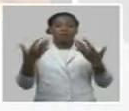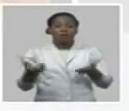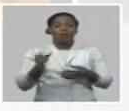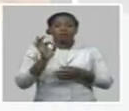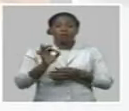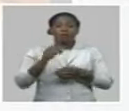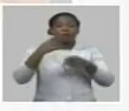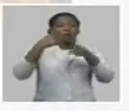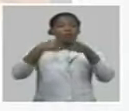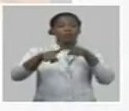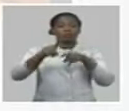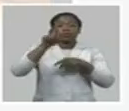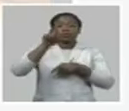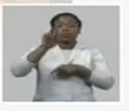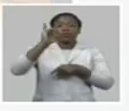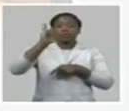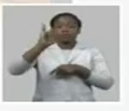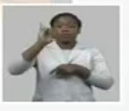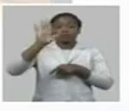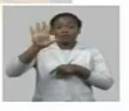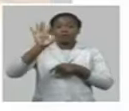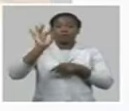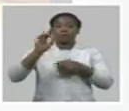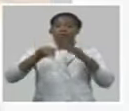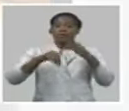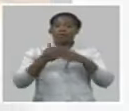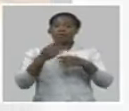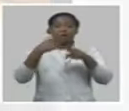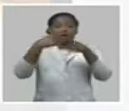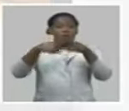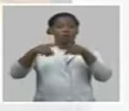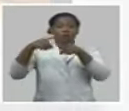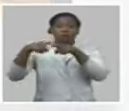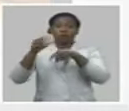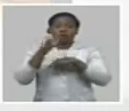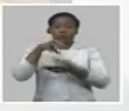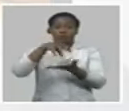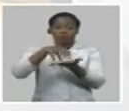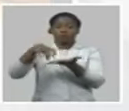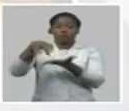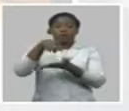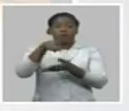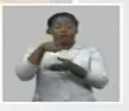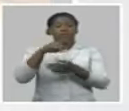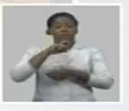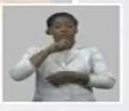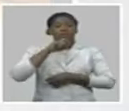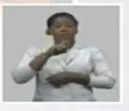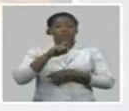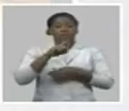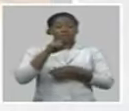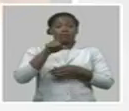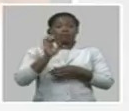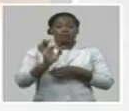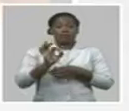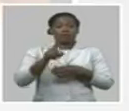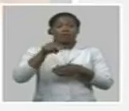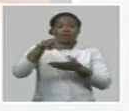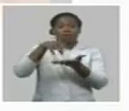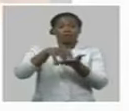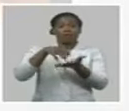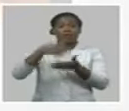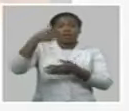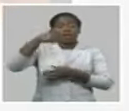aragón a 2 cincuenta días enmendar evento con una situación bien compleja jaruco con 142 días